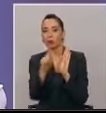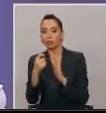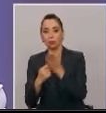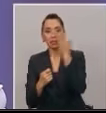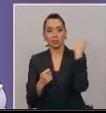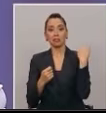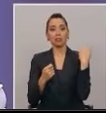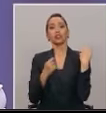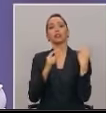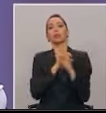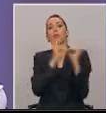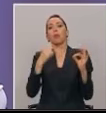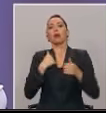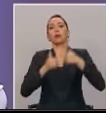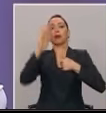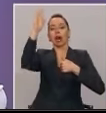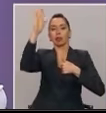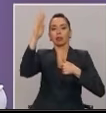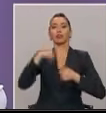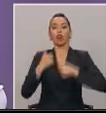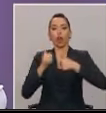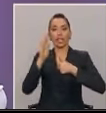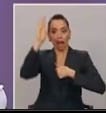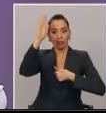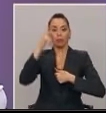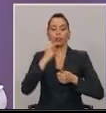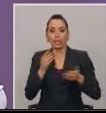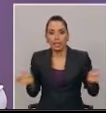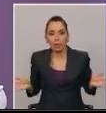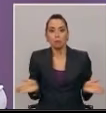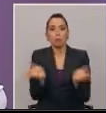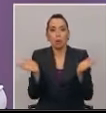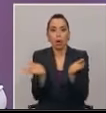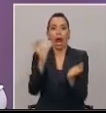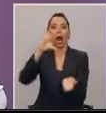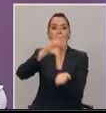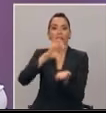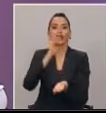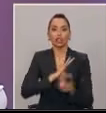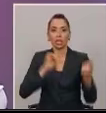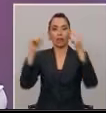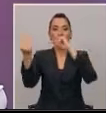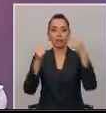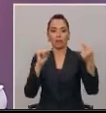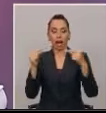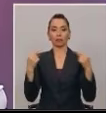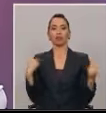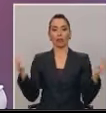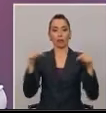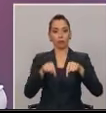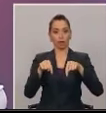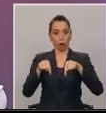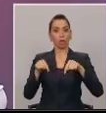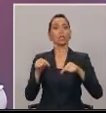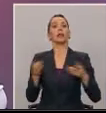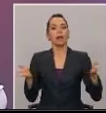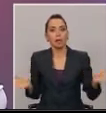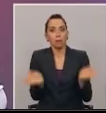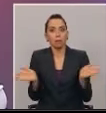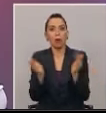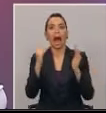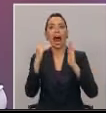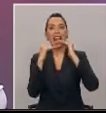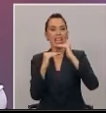habría sido candidato nunca. Fui candidato porque quise empujar los límites de mi país, del debate. A este foro vengo a empujar los